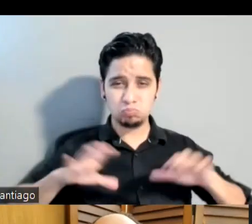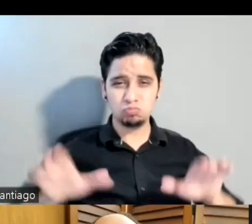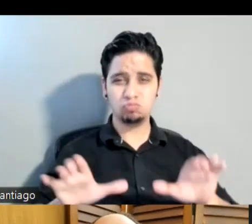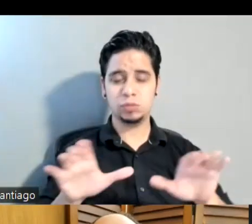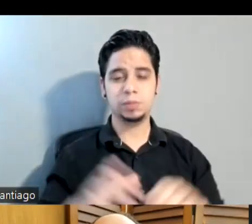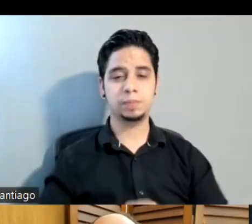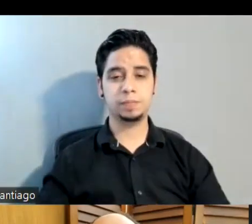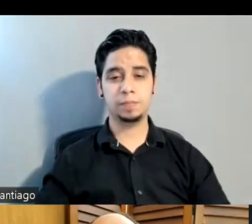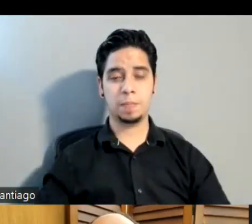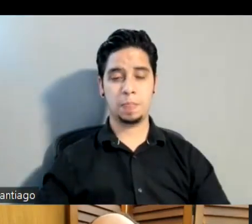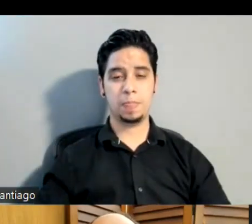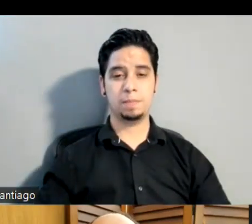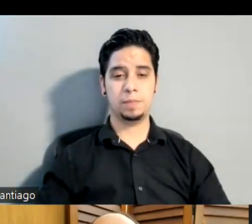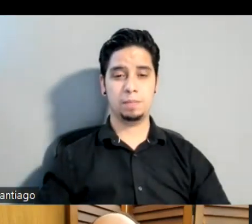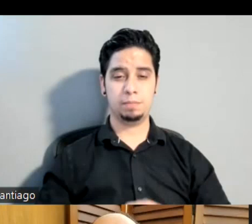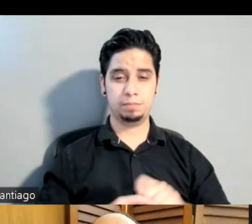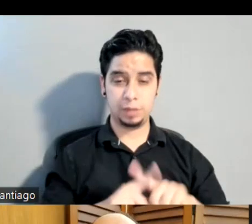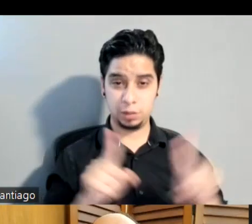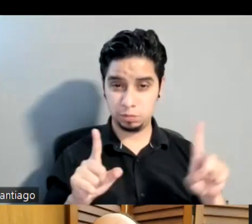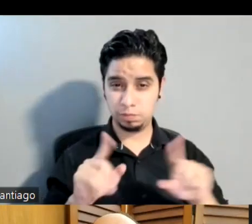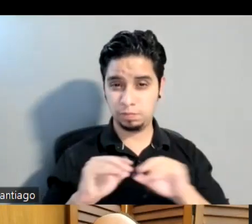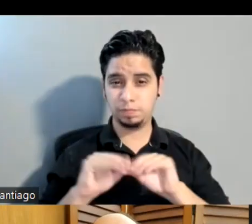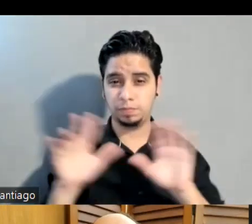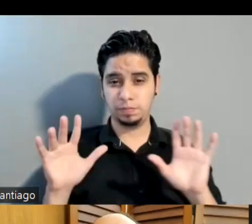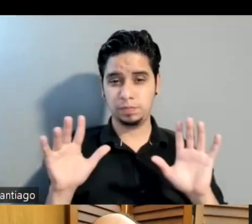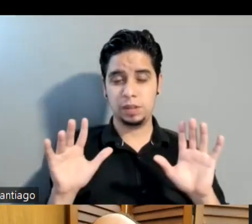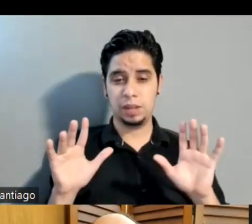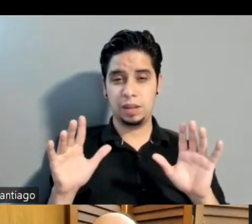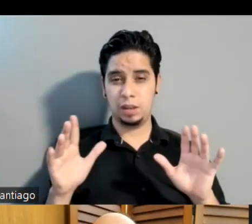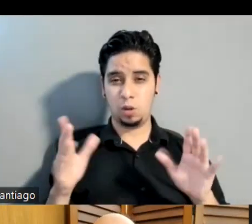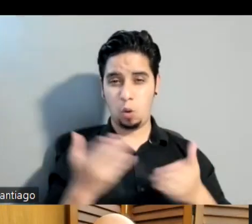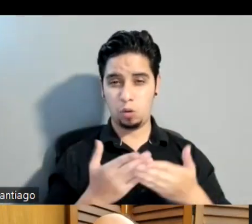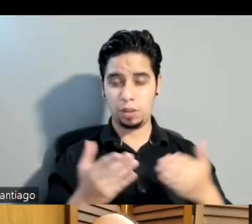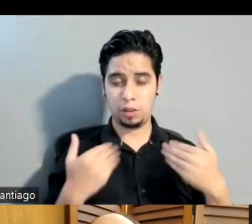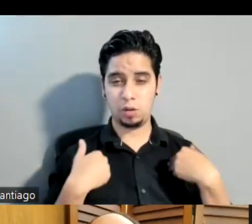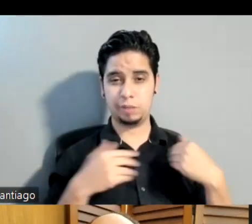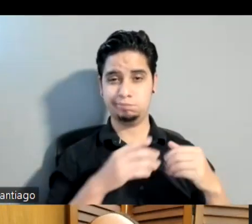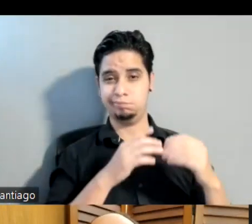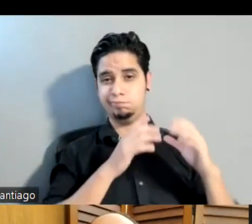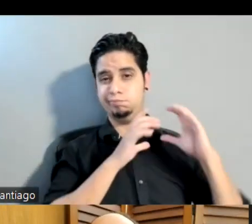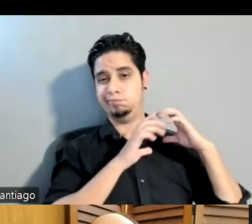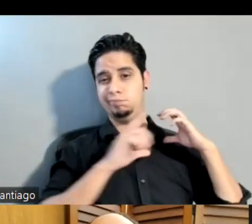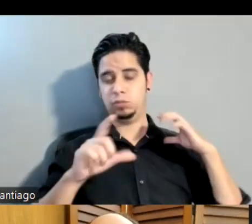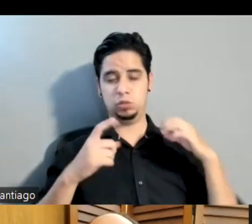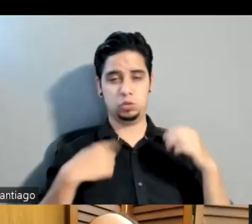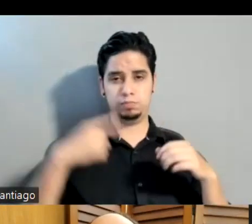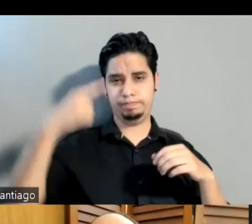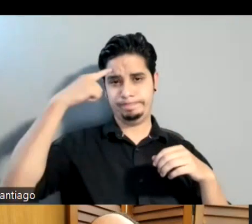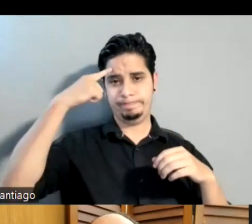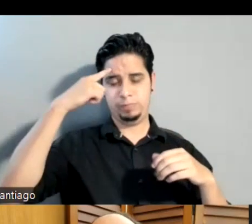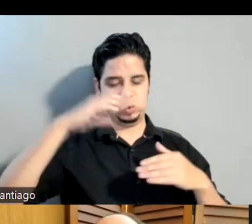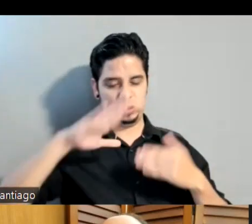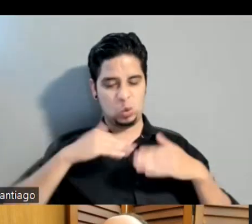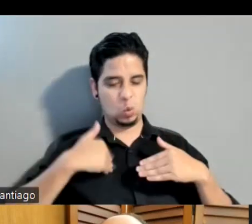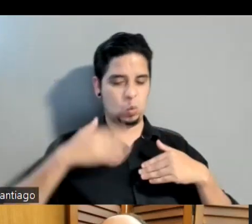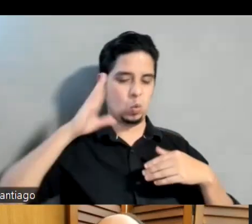Pero entonces, obviamente he tenido que delegar con todo. Yo primero, no, yo puedo, yo voy a hacer eso,